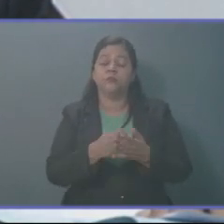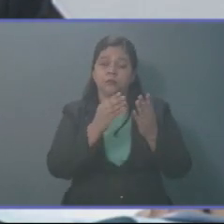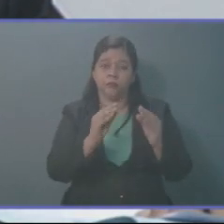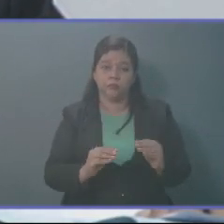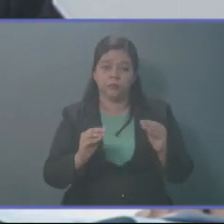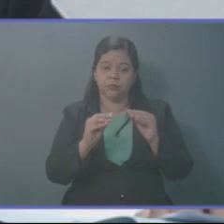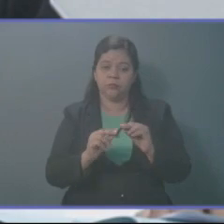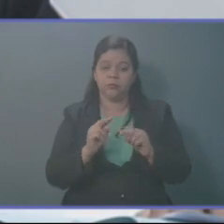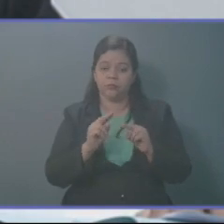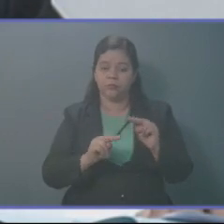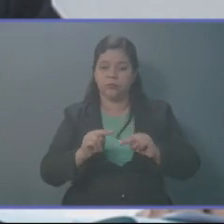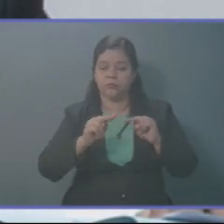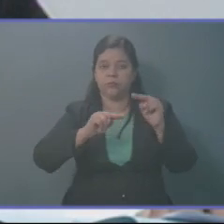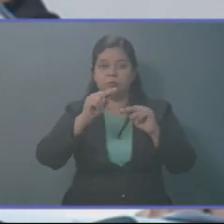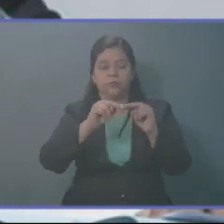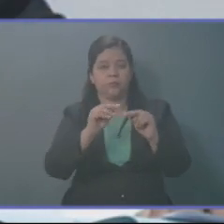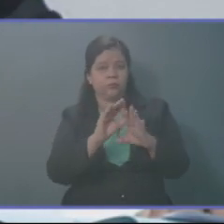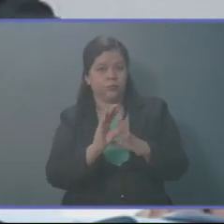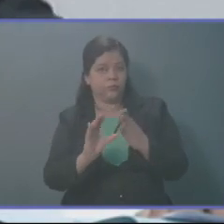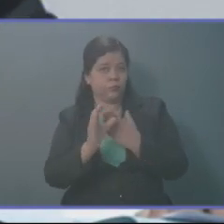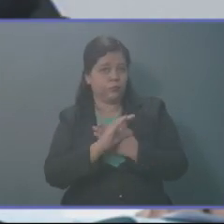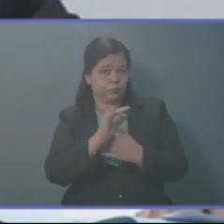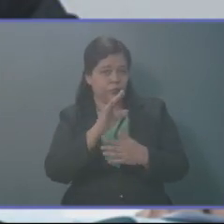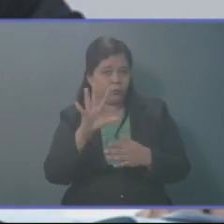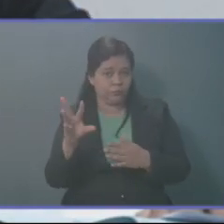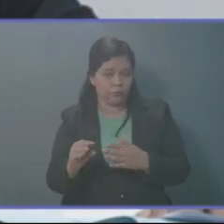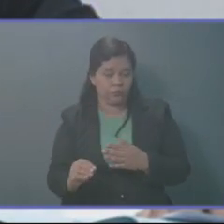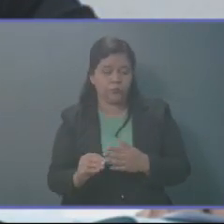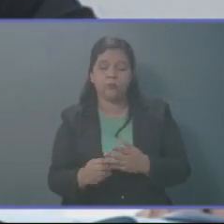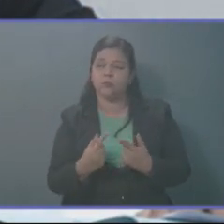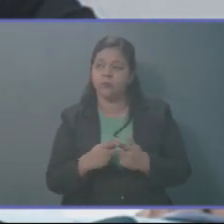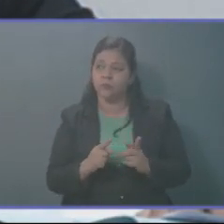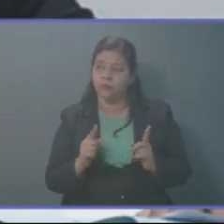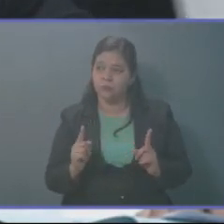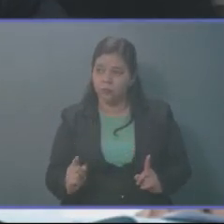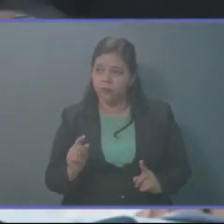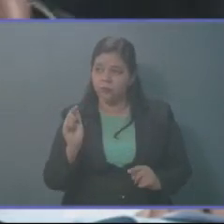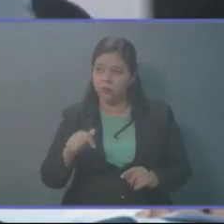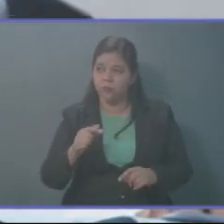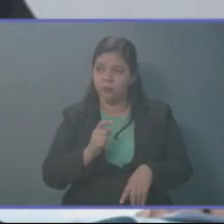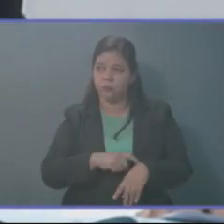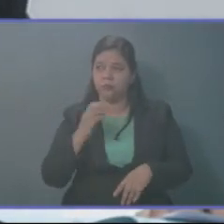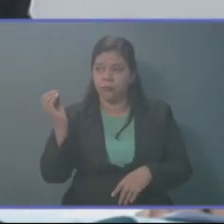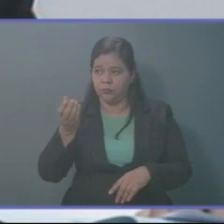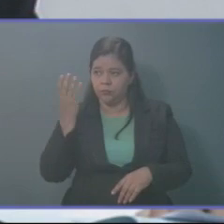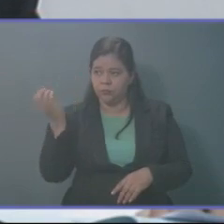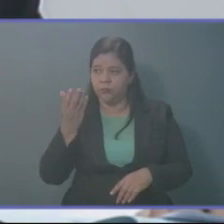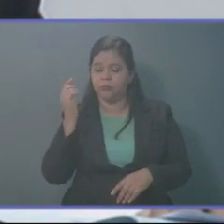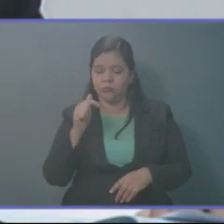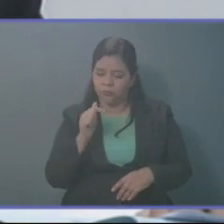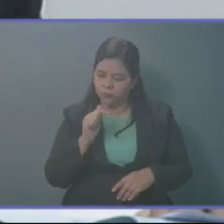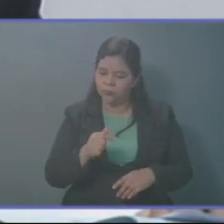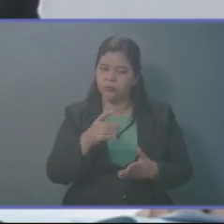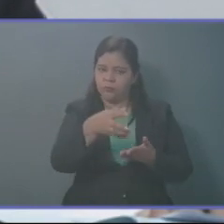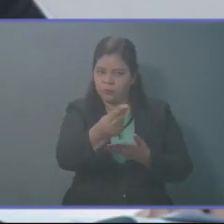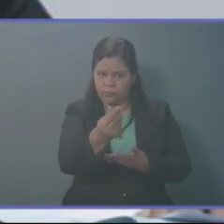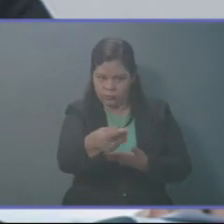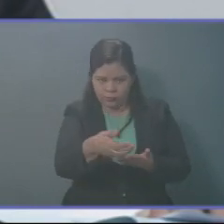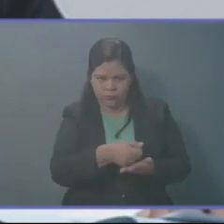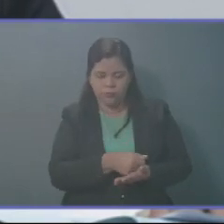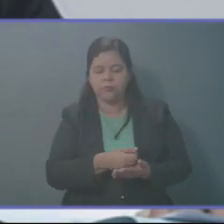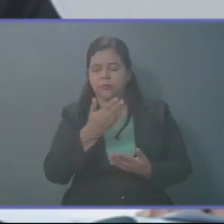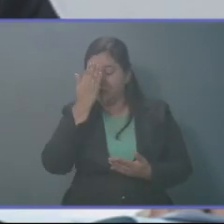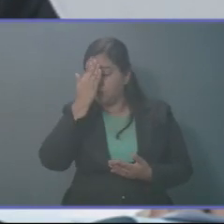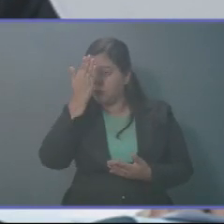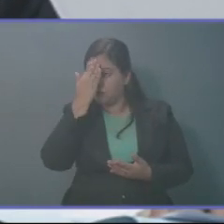la cultura y el arte, que sea mientras pase la emergencia, de ahí la ha retomado, ¿verdad? Y recordemos que